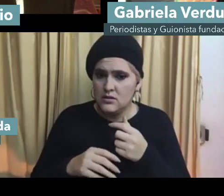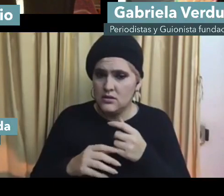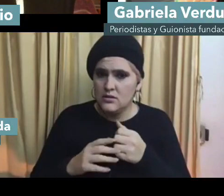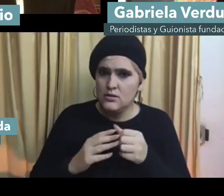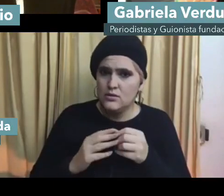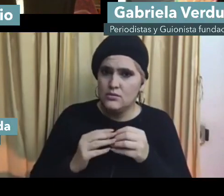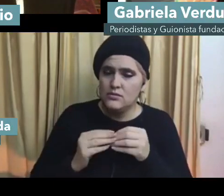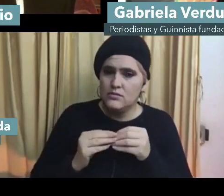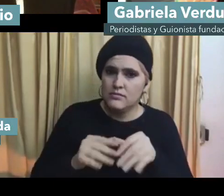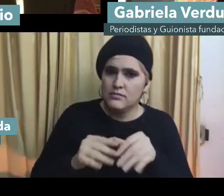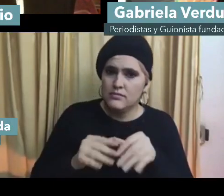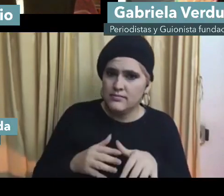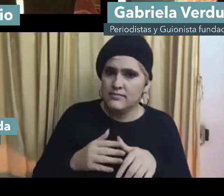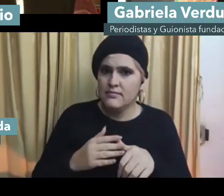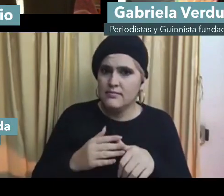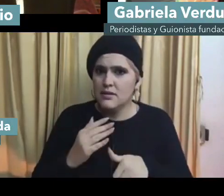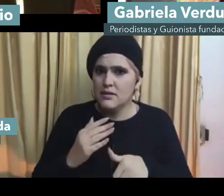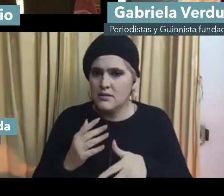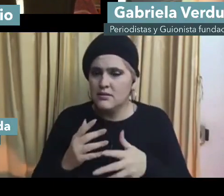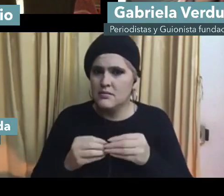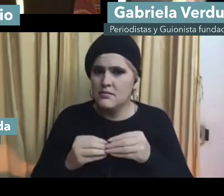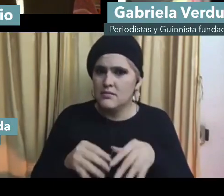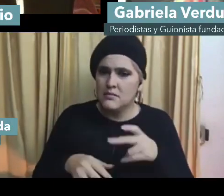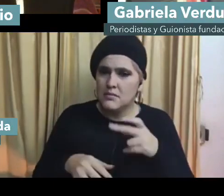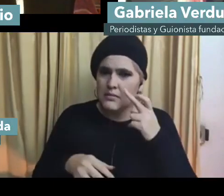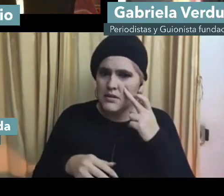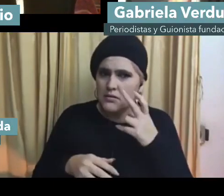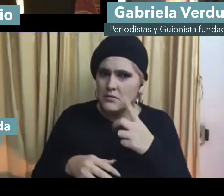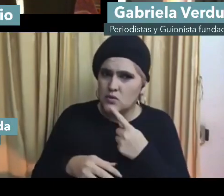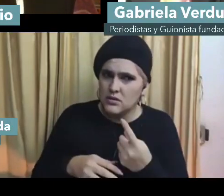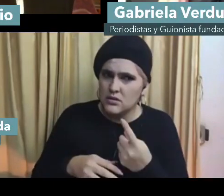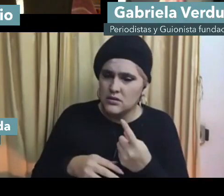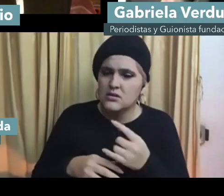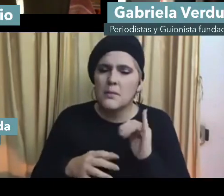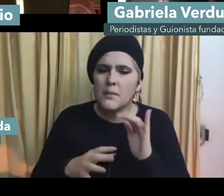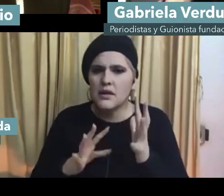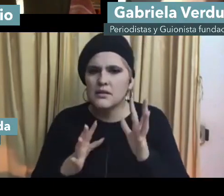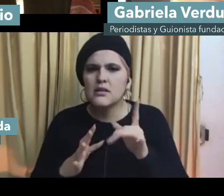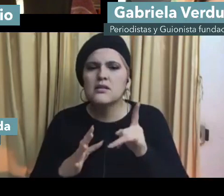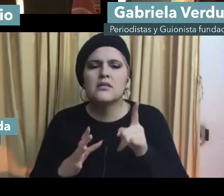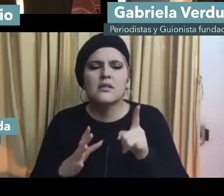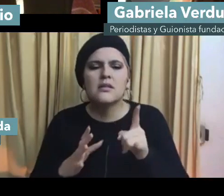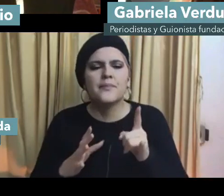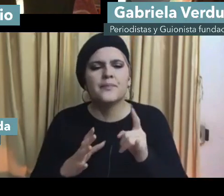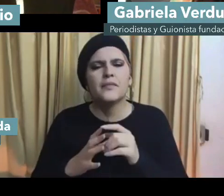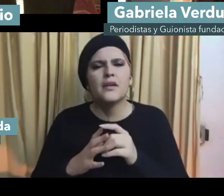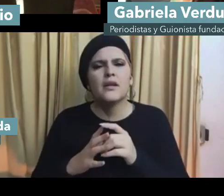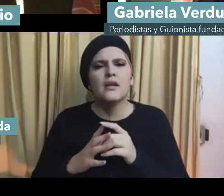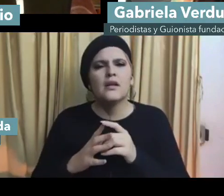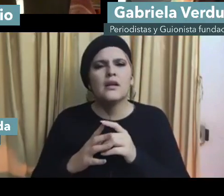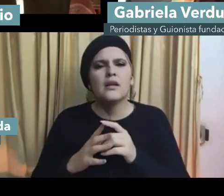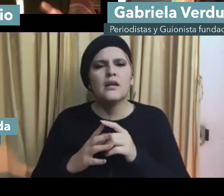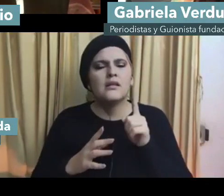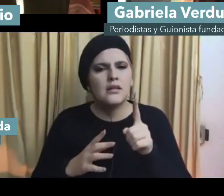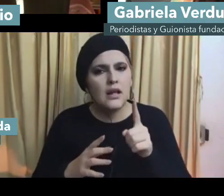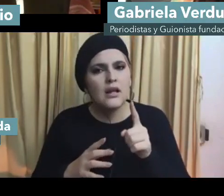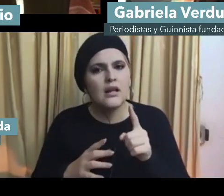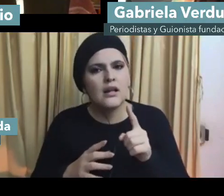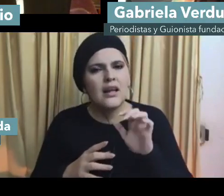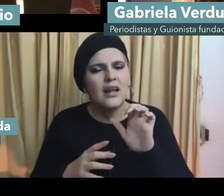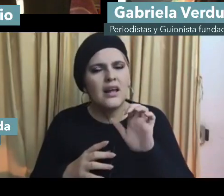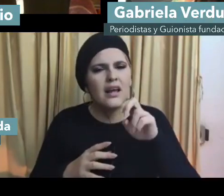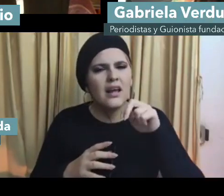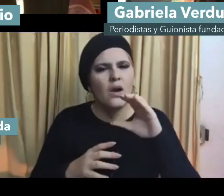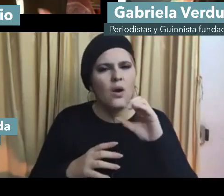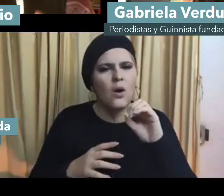que, como digo, está esto que le llamamos nosotros, desde el punto de vista encopresi, que es el hacerse